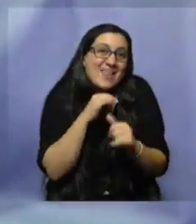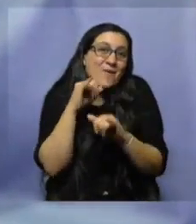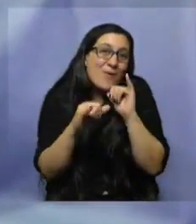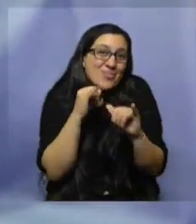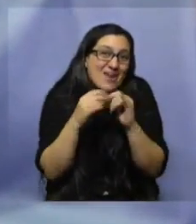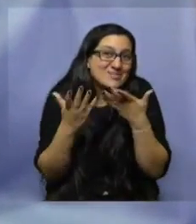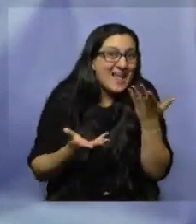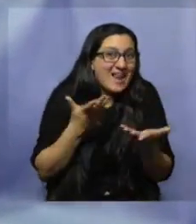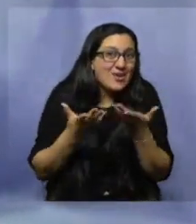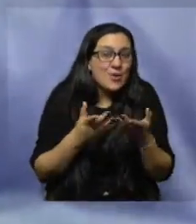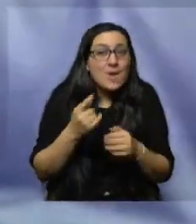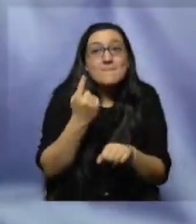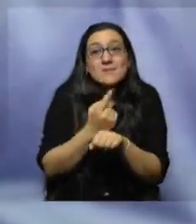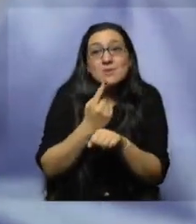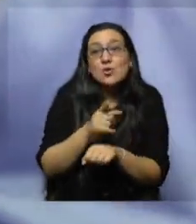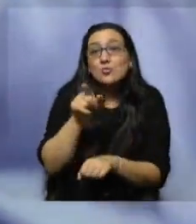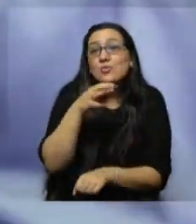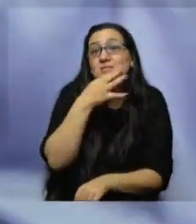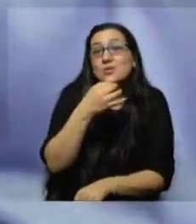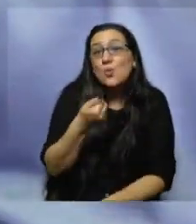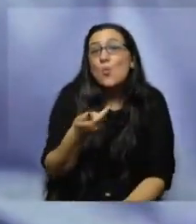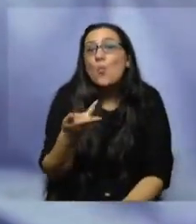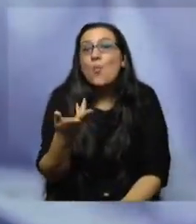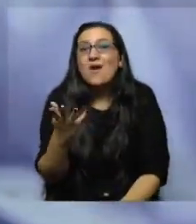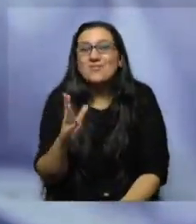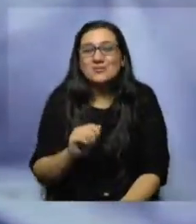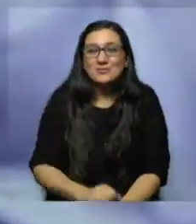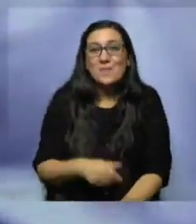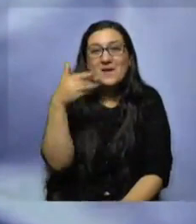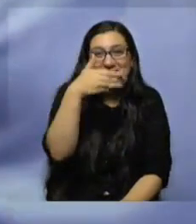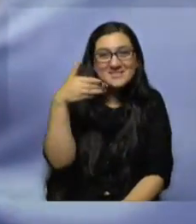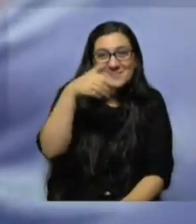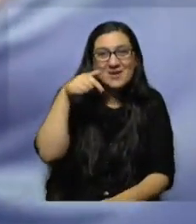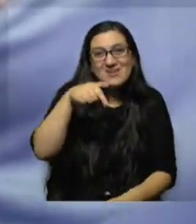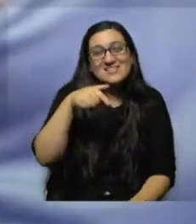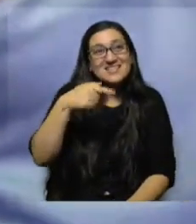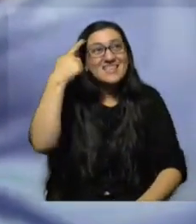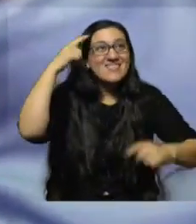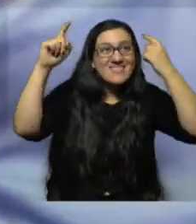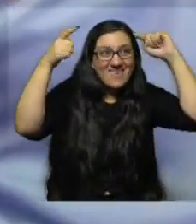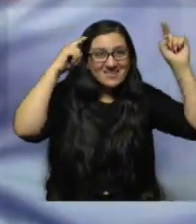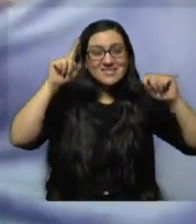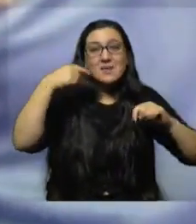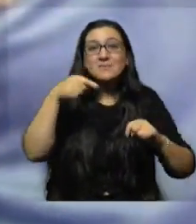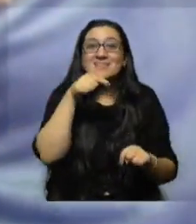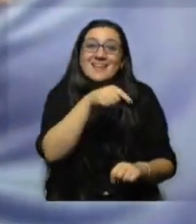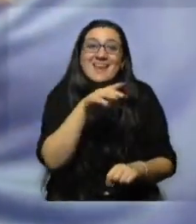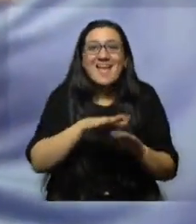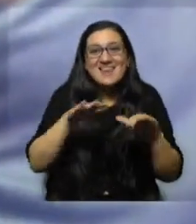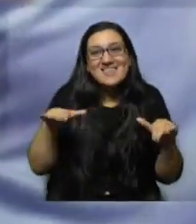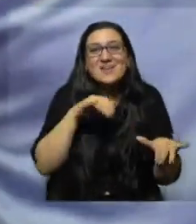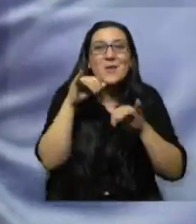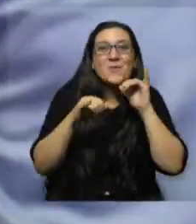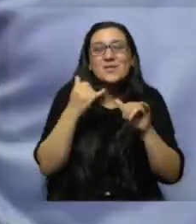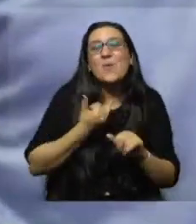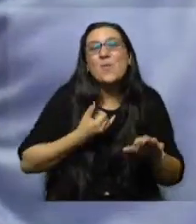eso. Primero tú decinos cuántos fueron de los que vimos en el video participaron en esa lluvia de ideas, y luego ellas, ¿cómo es el